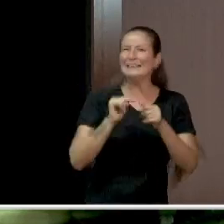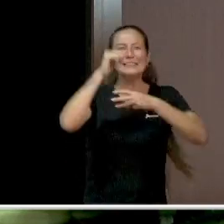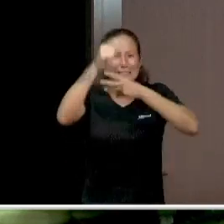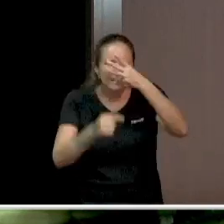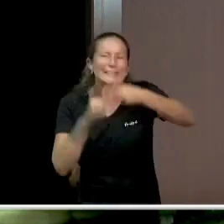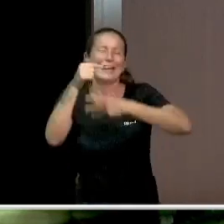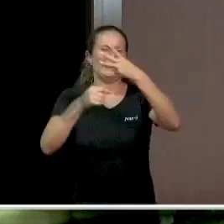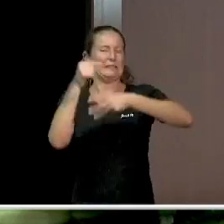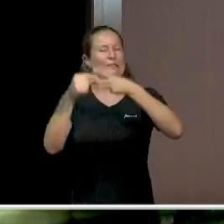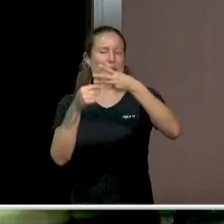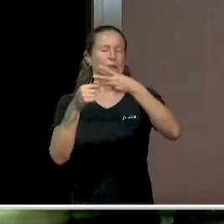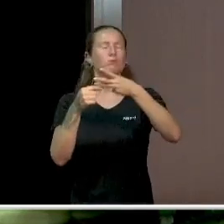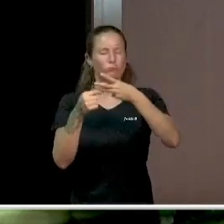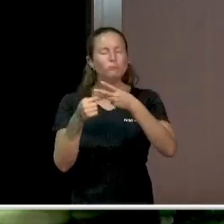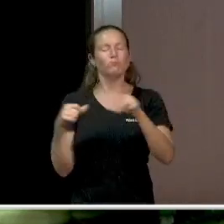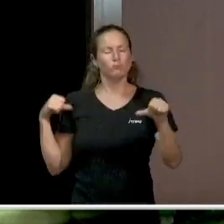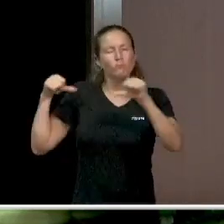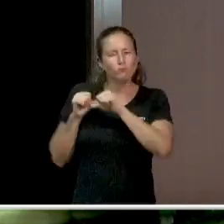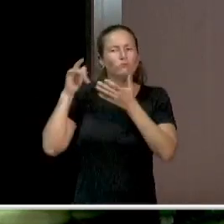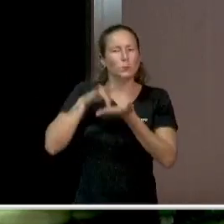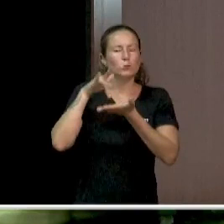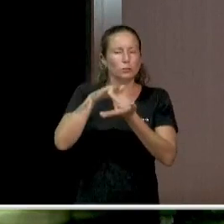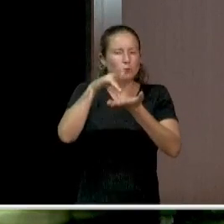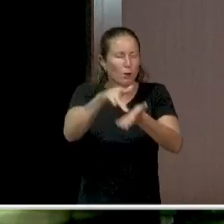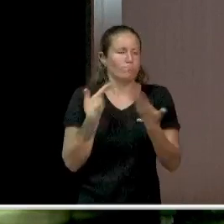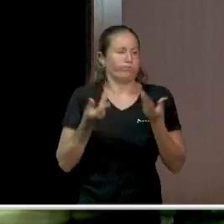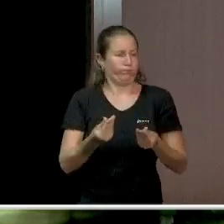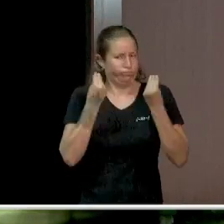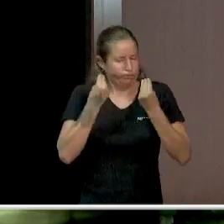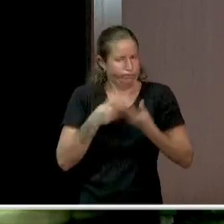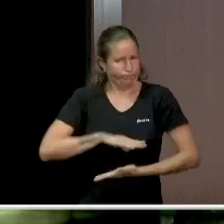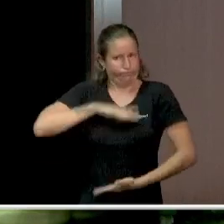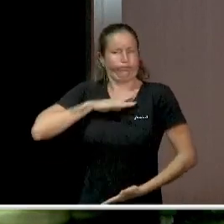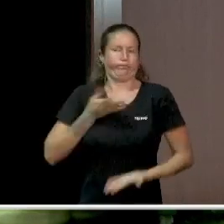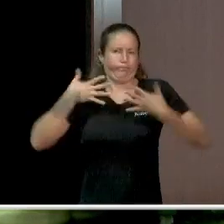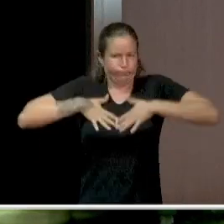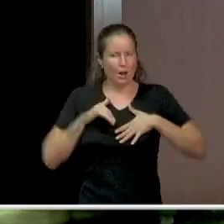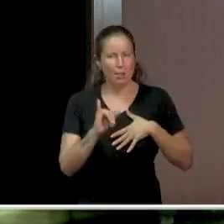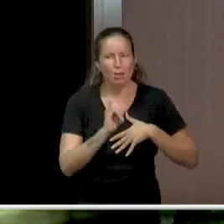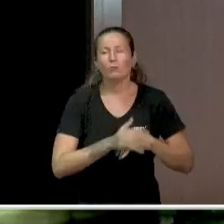experta, si me permiten la expresión, poliédrica en este sentido. Y yo creo que